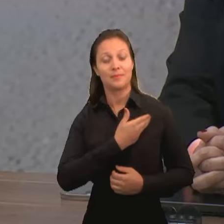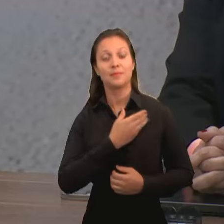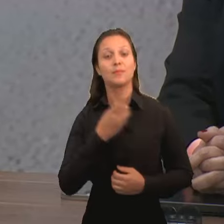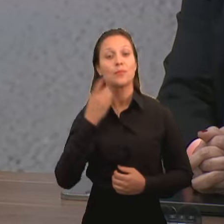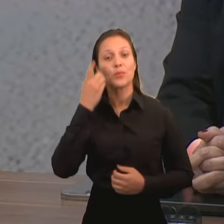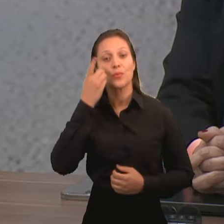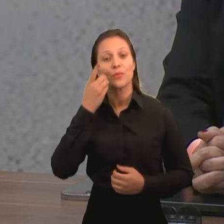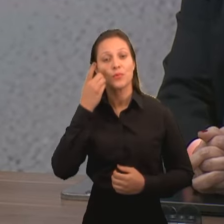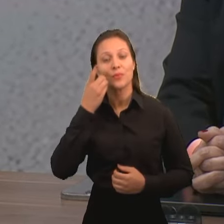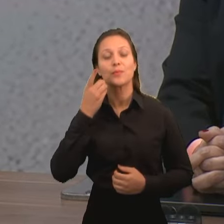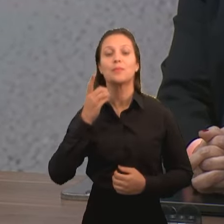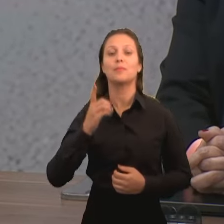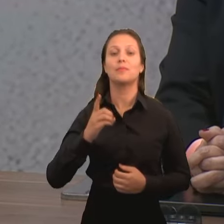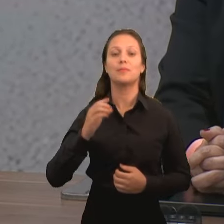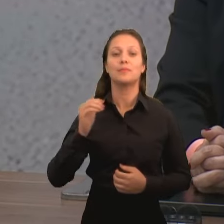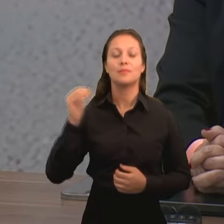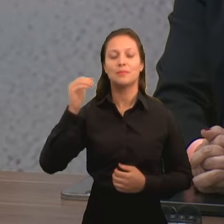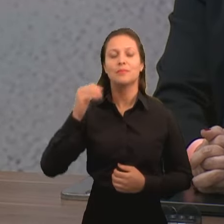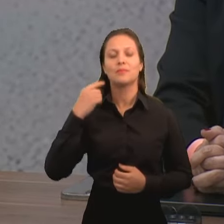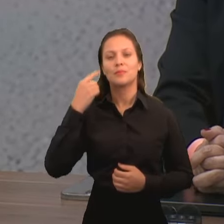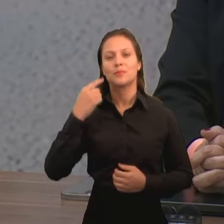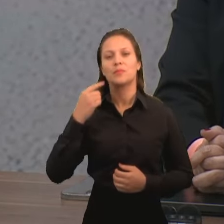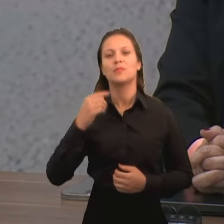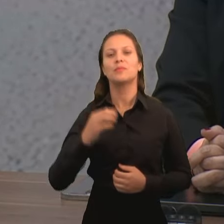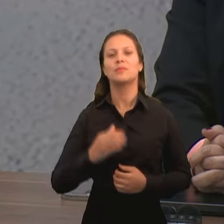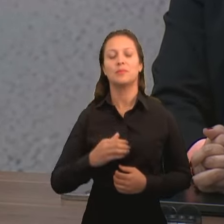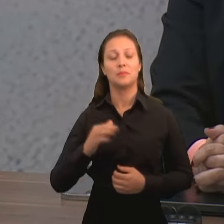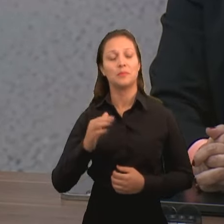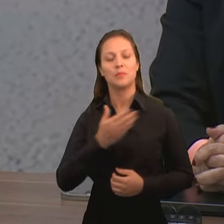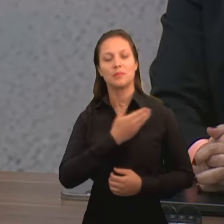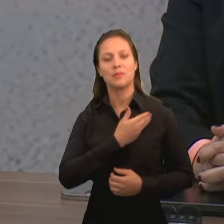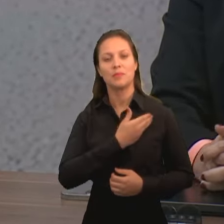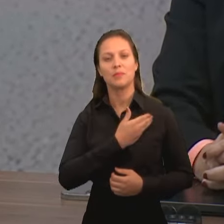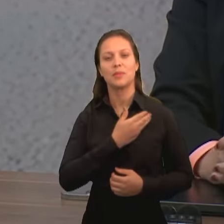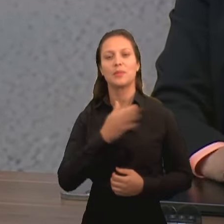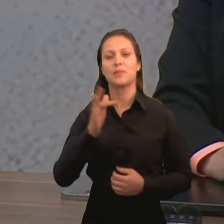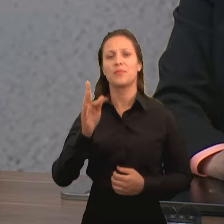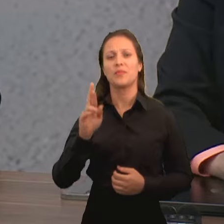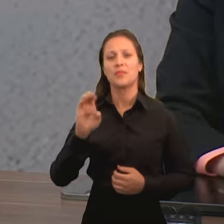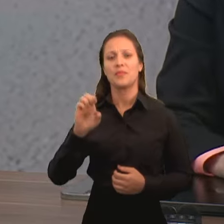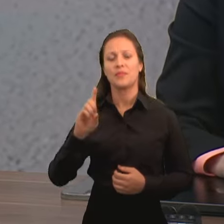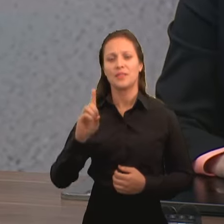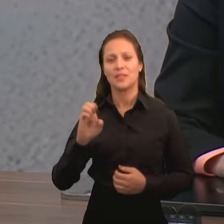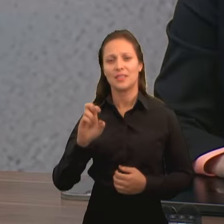Méndez, Patricia Perrone y el querido amigo doctor Federico Auvin.